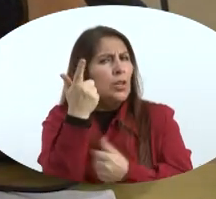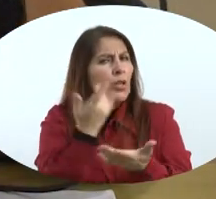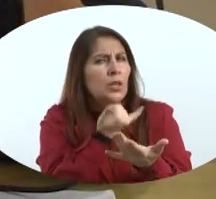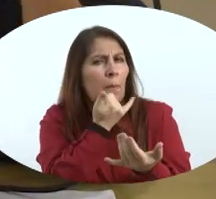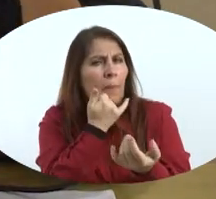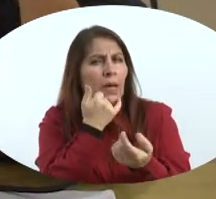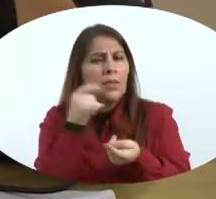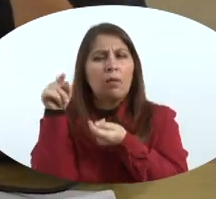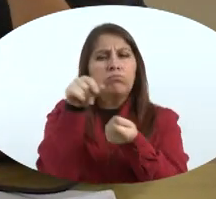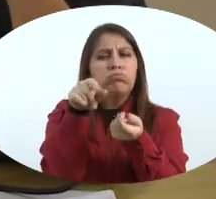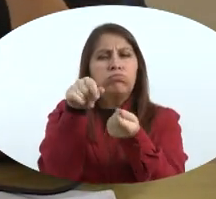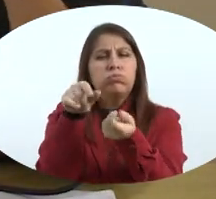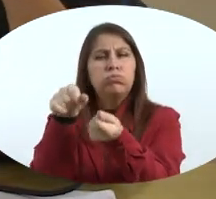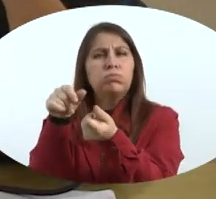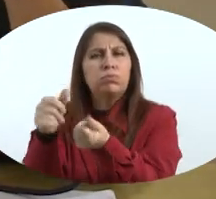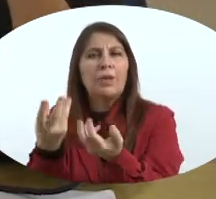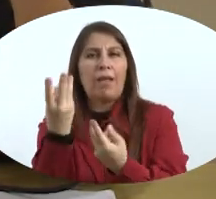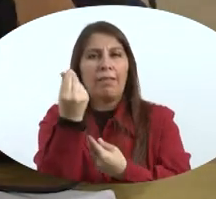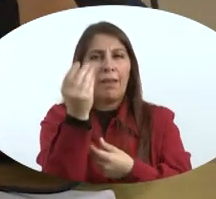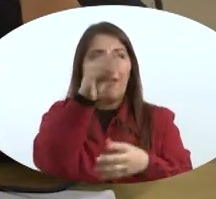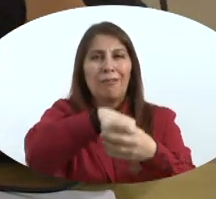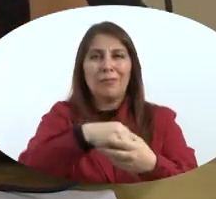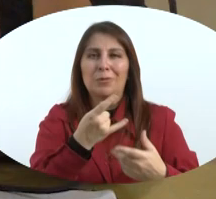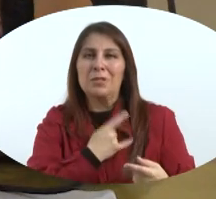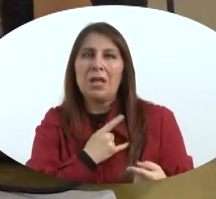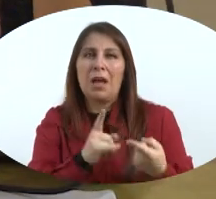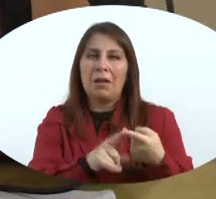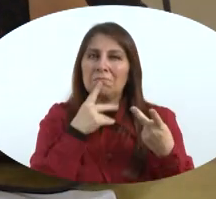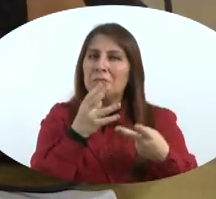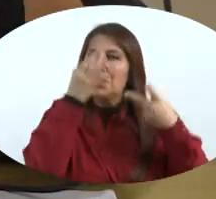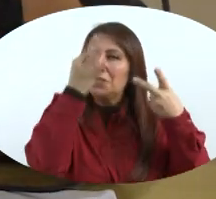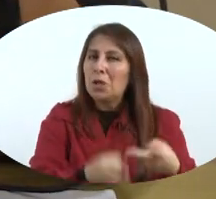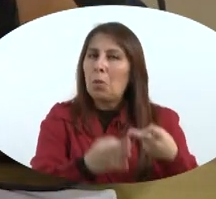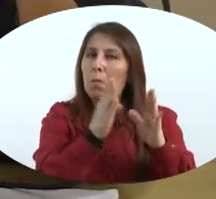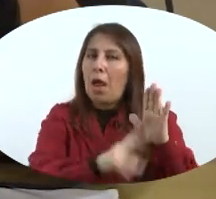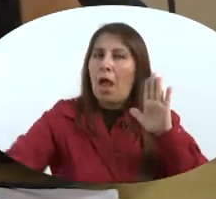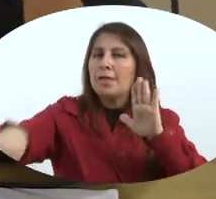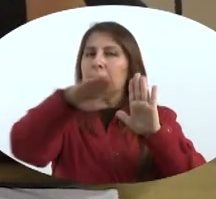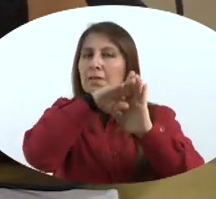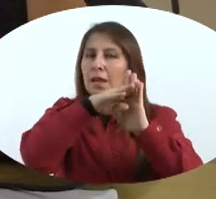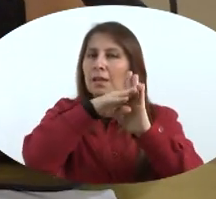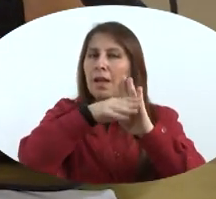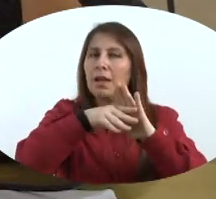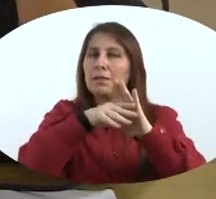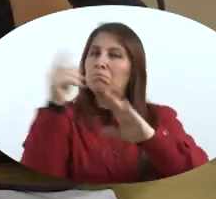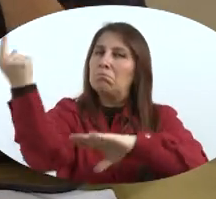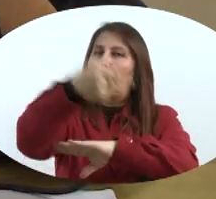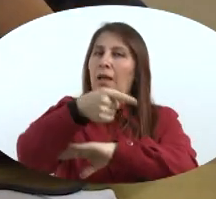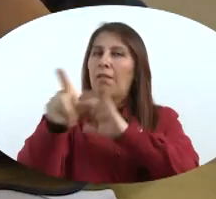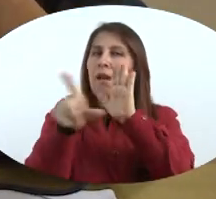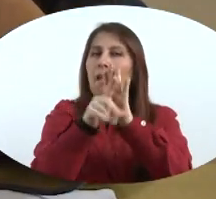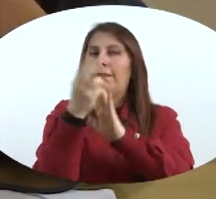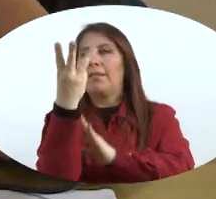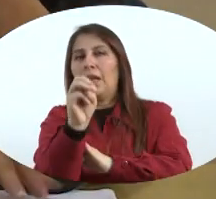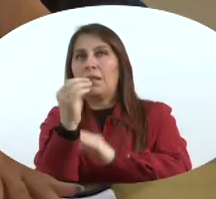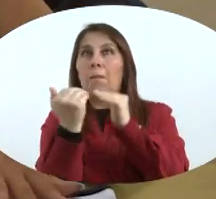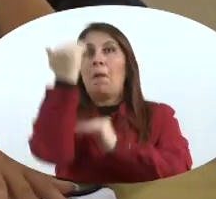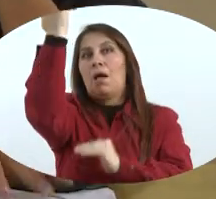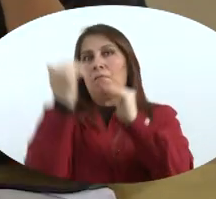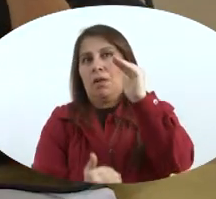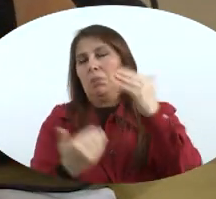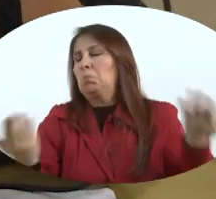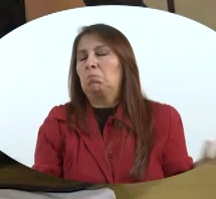la plata también está universitario si se cumple o no el estándar que establece la ley 30 formadas por medios